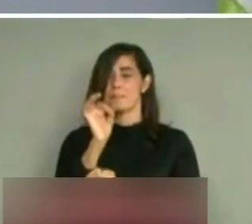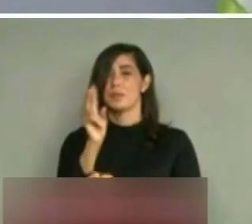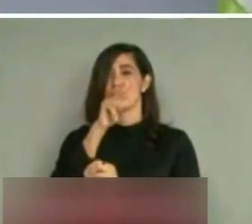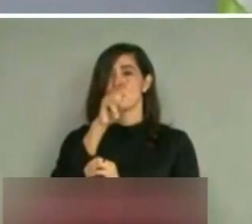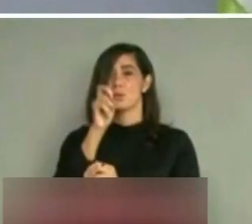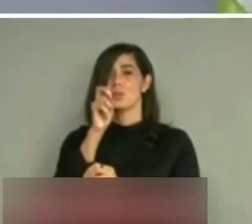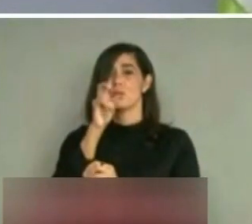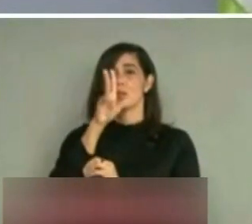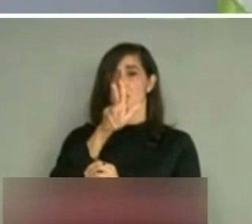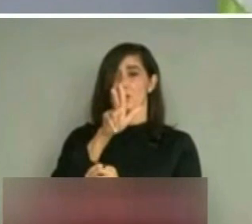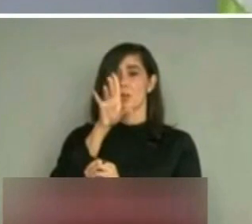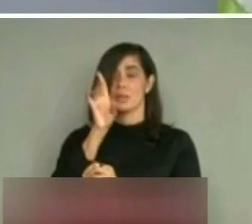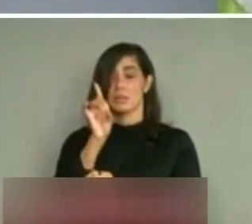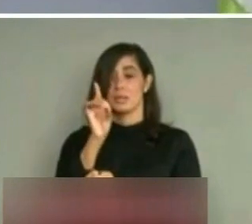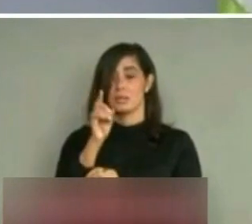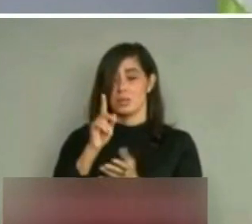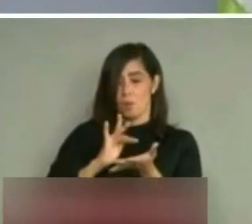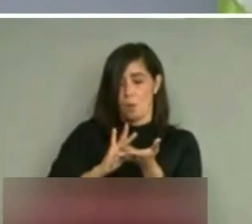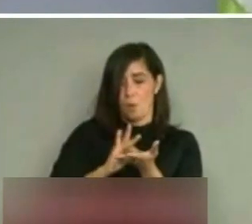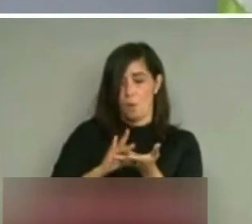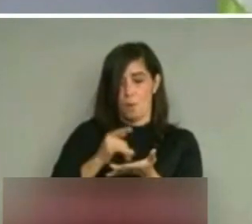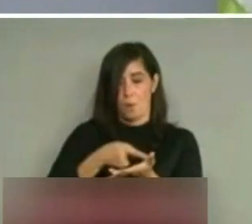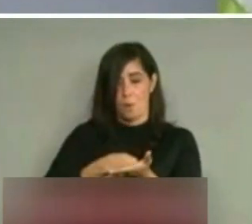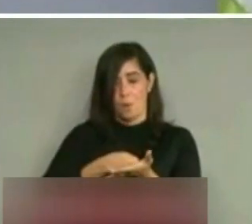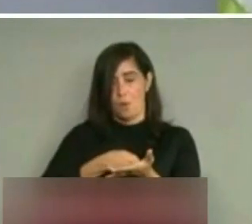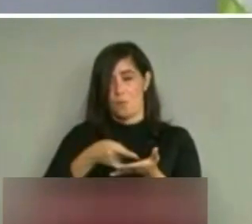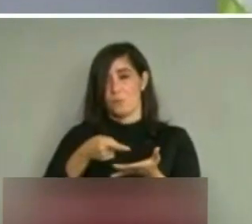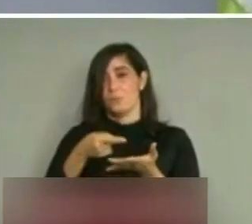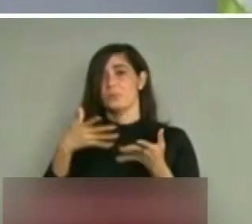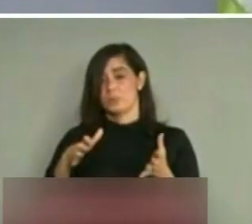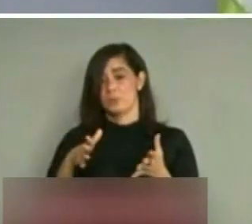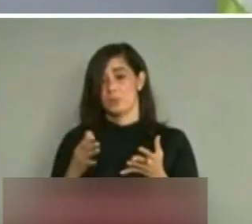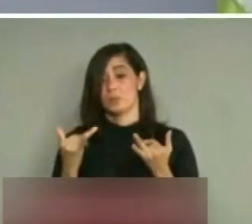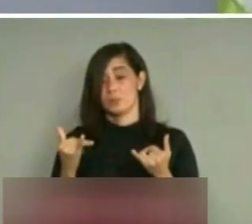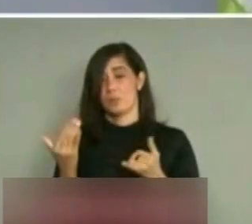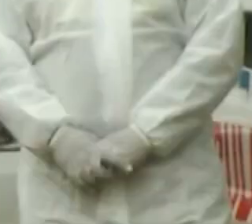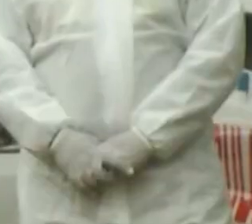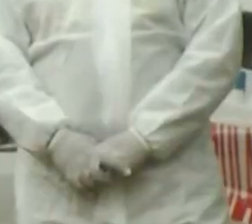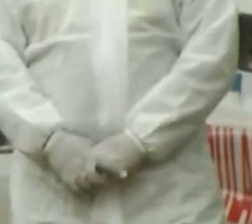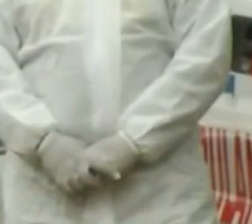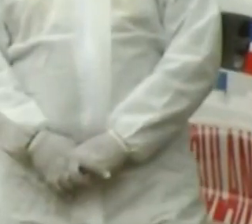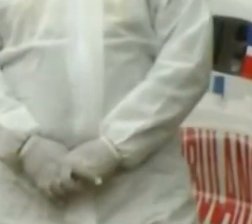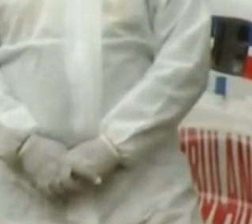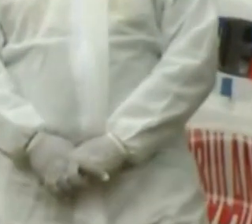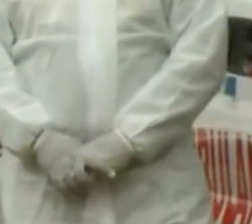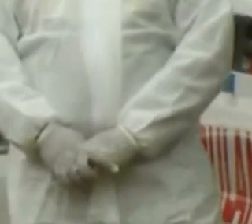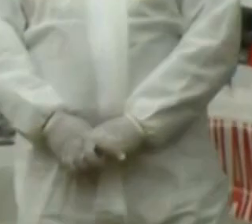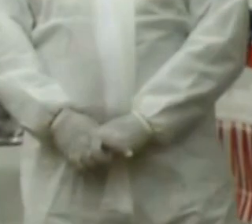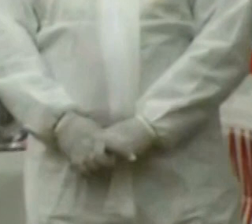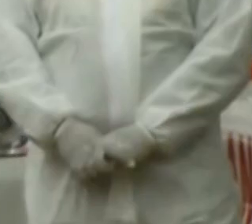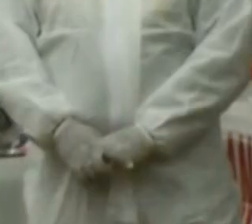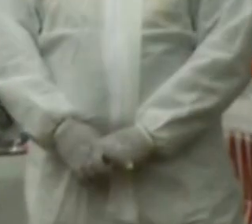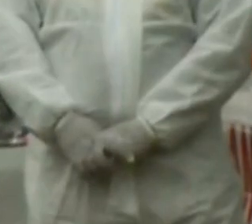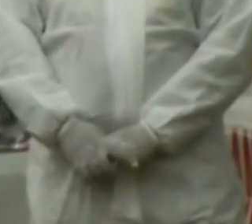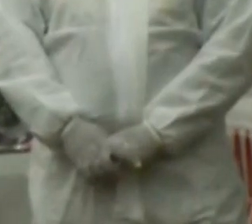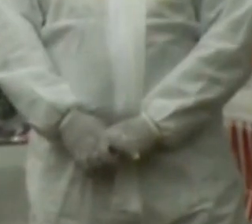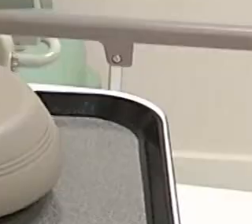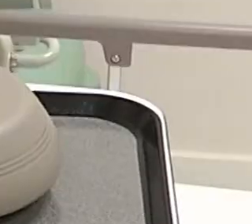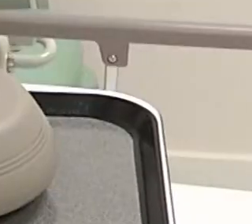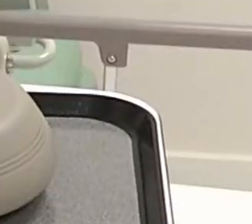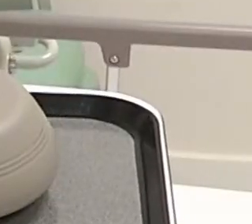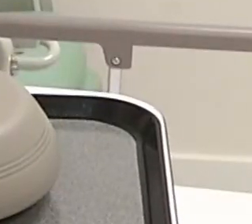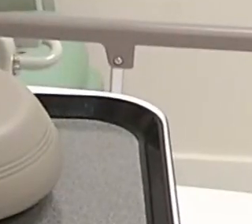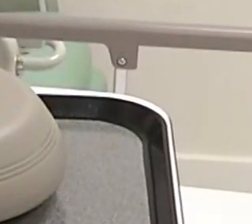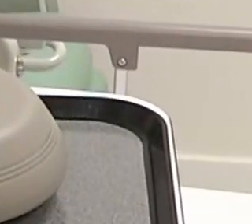pruebas procesadas. En rueda de prensa, el ministro de Salud Pública informó que a la fecha ascienden a 99